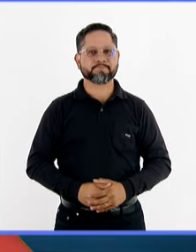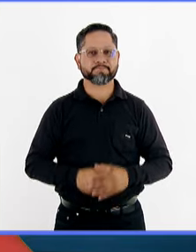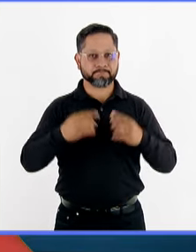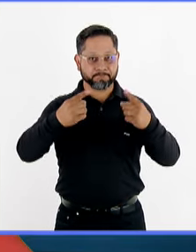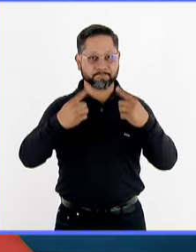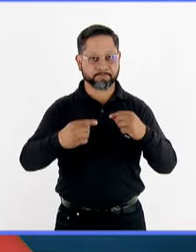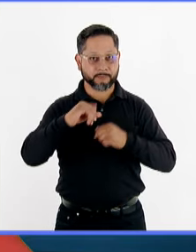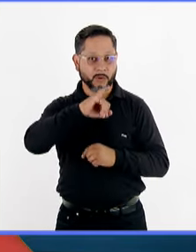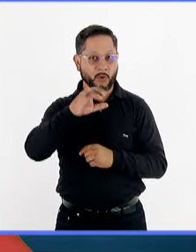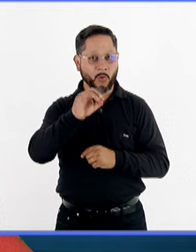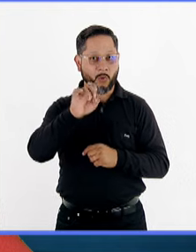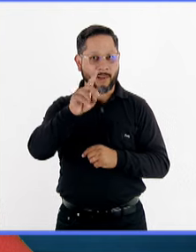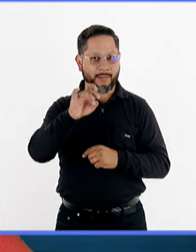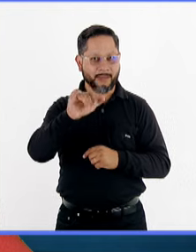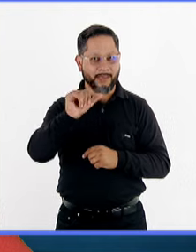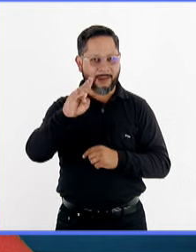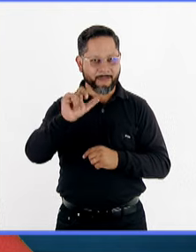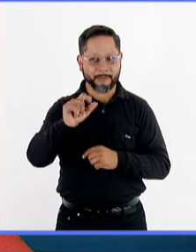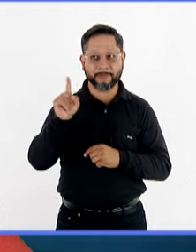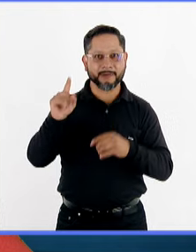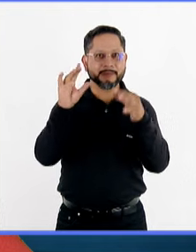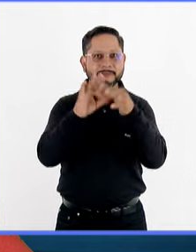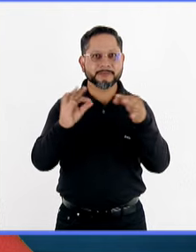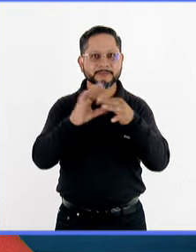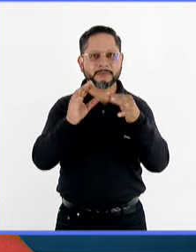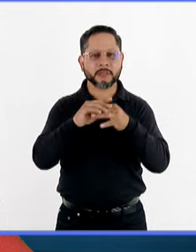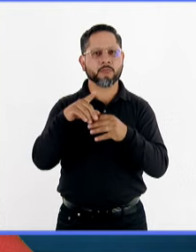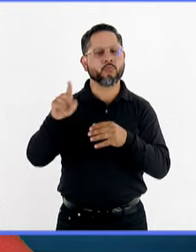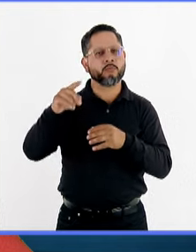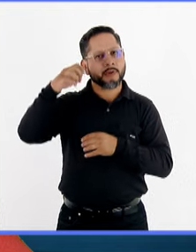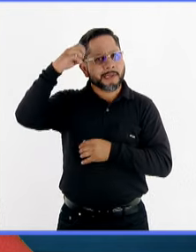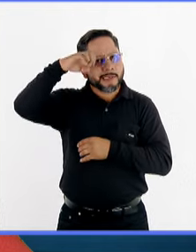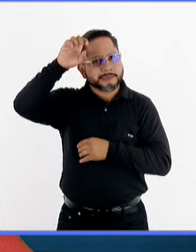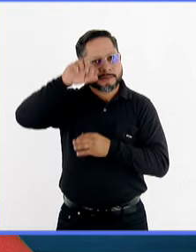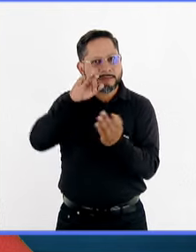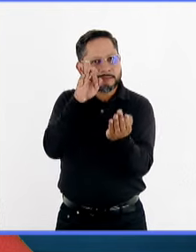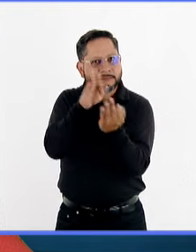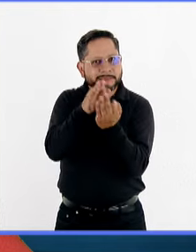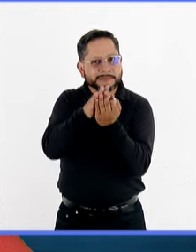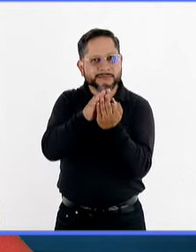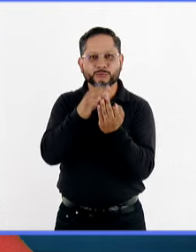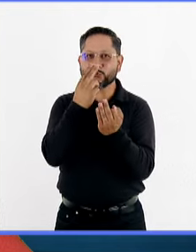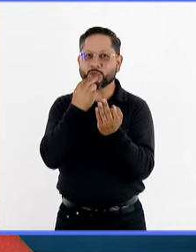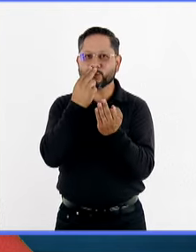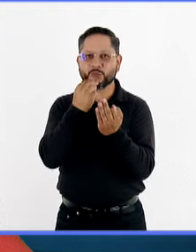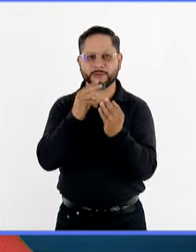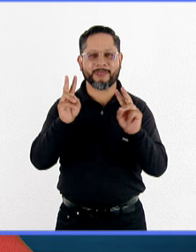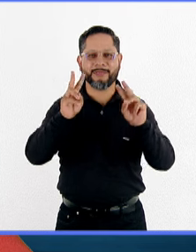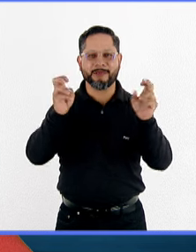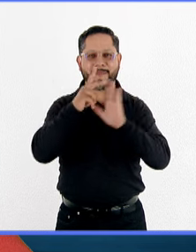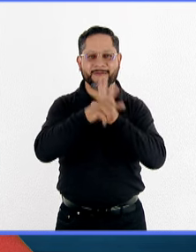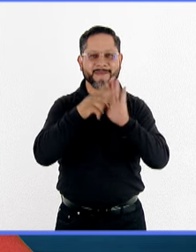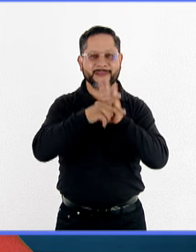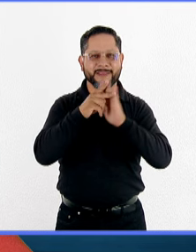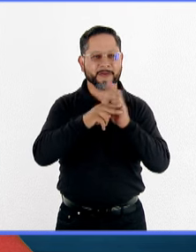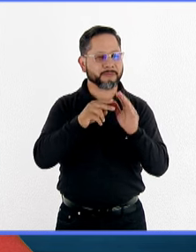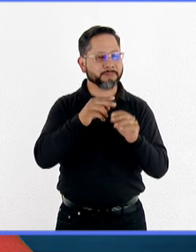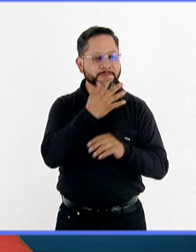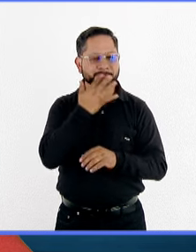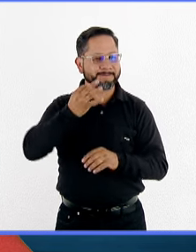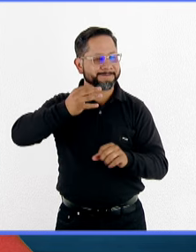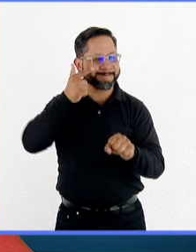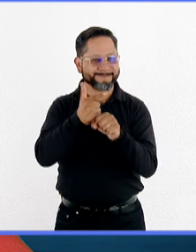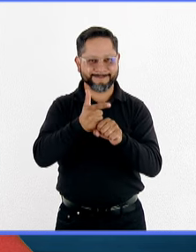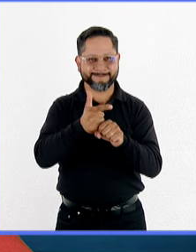Enseguida, Joel de Alba nos comparte su experiencia y nos invita a disfrutar de los tamales a la hora del postre en A la Conquista del Sabor.